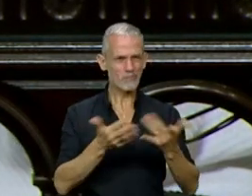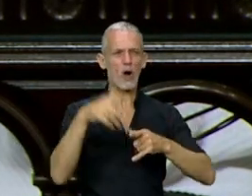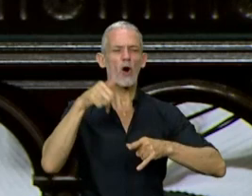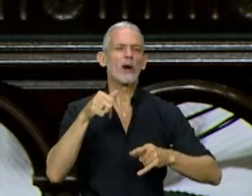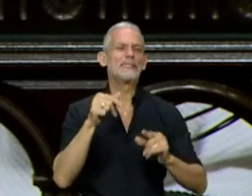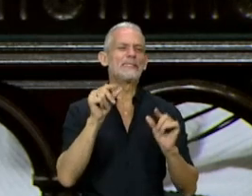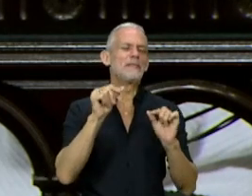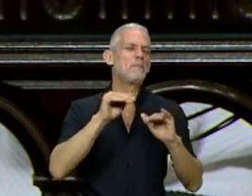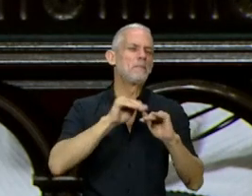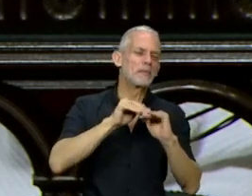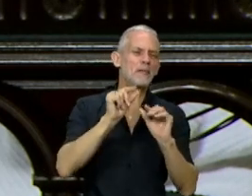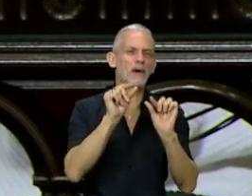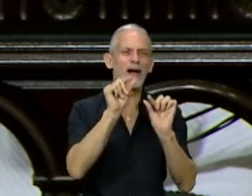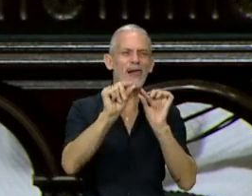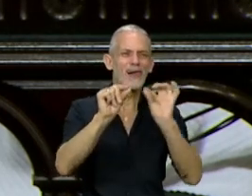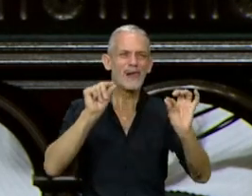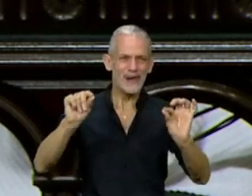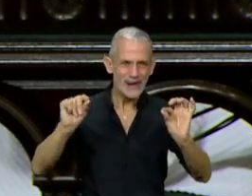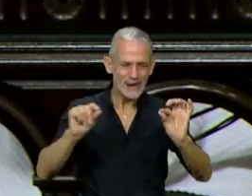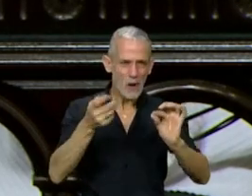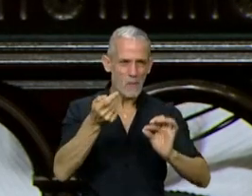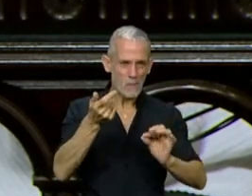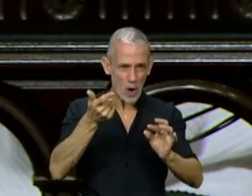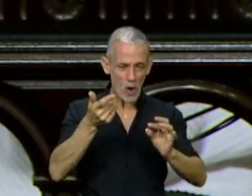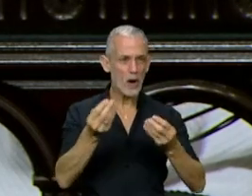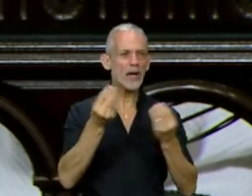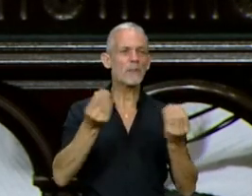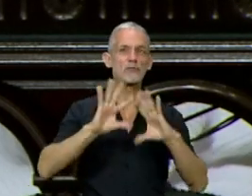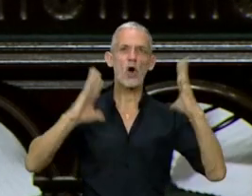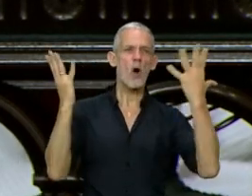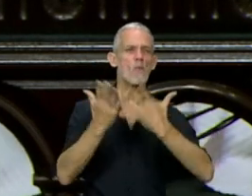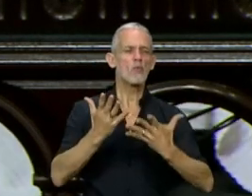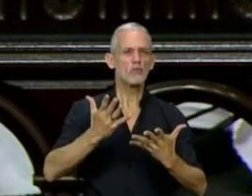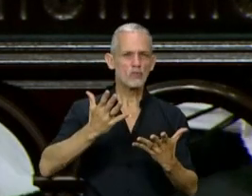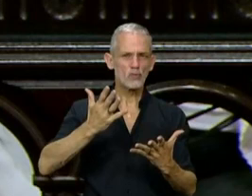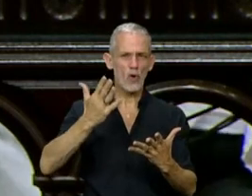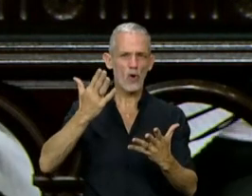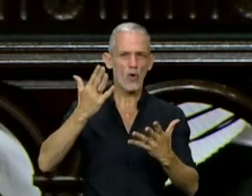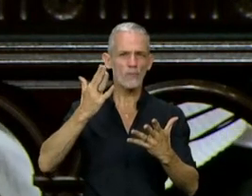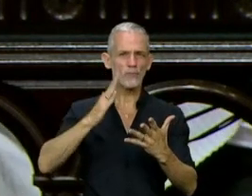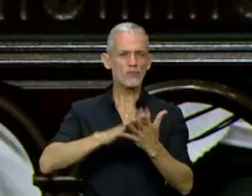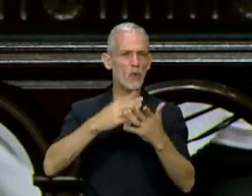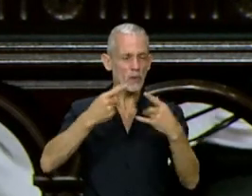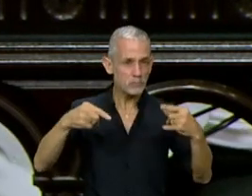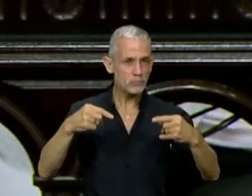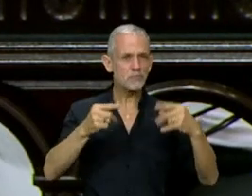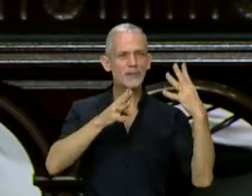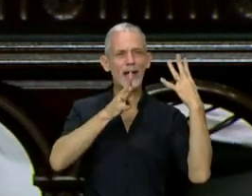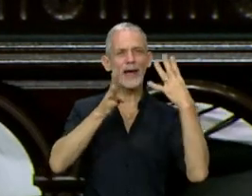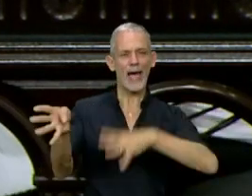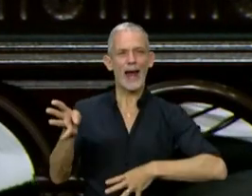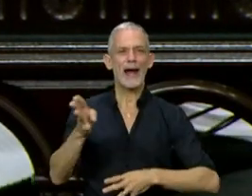algunas mínimas referencias, lo que ha pasado en el mundo a partir de la